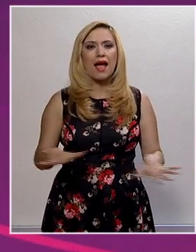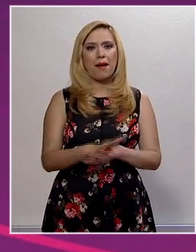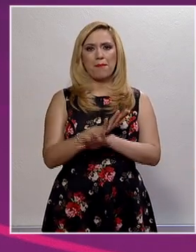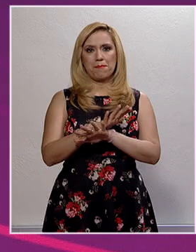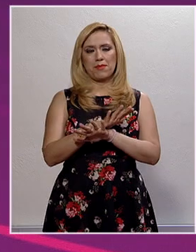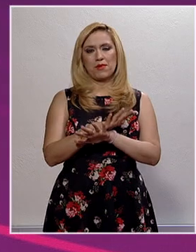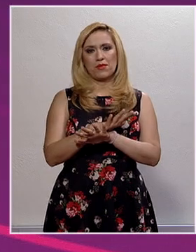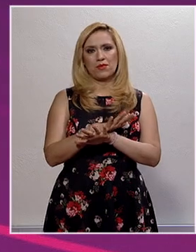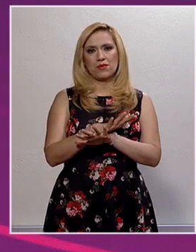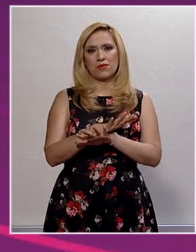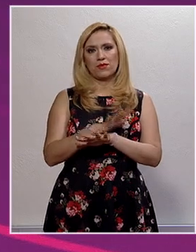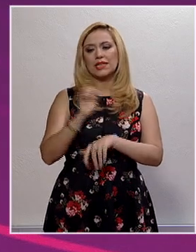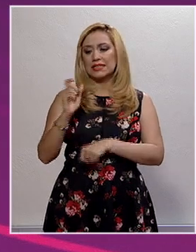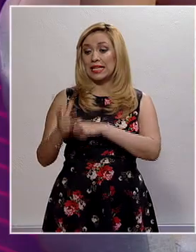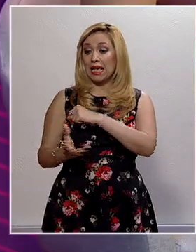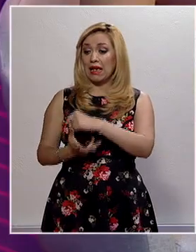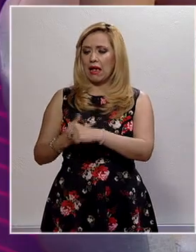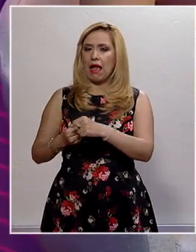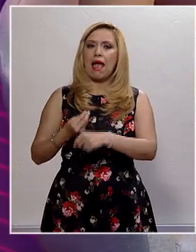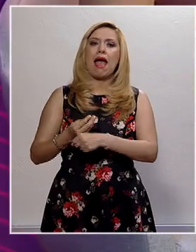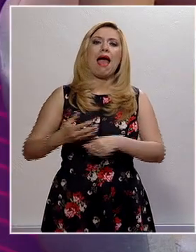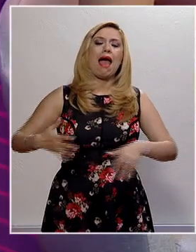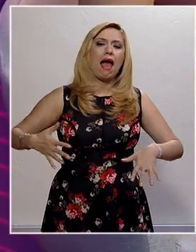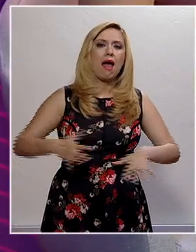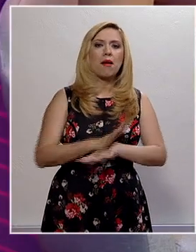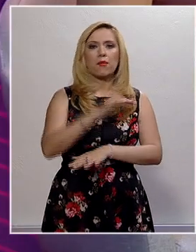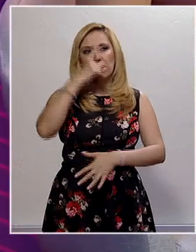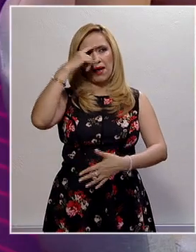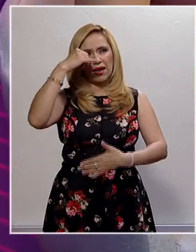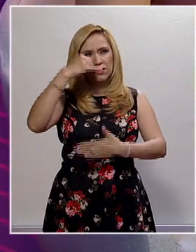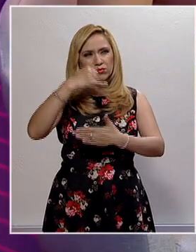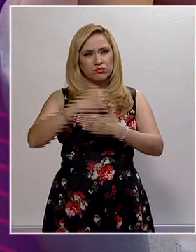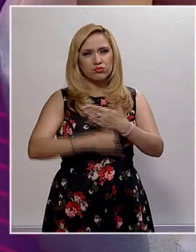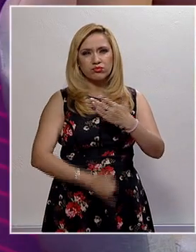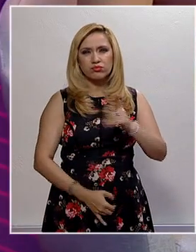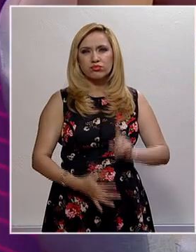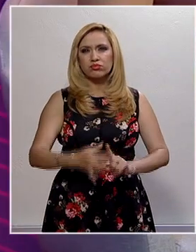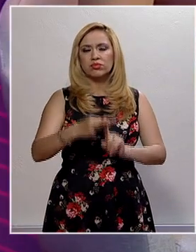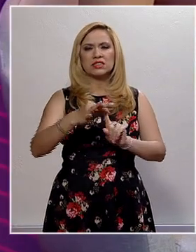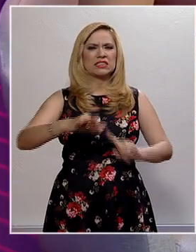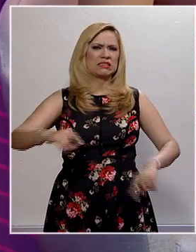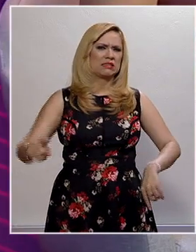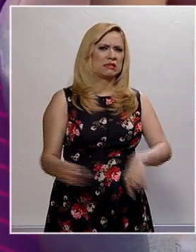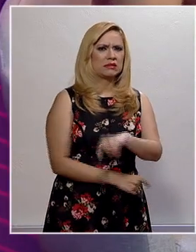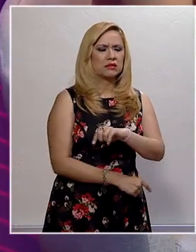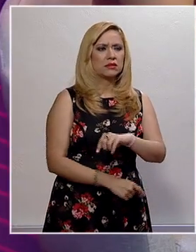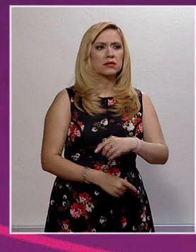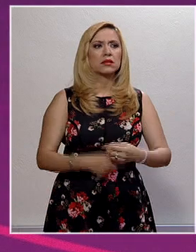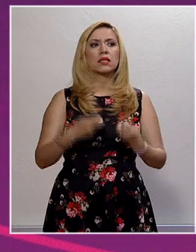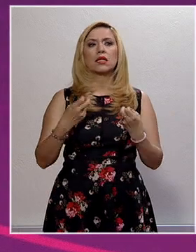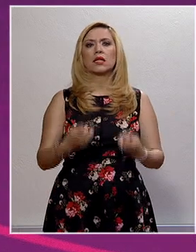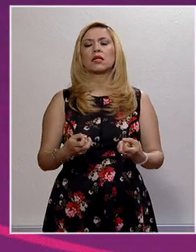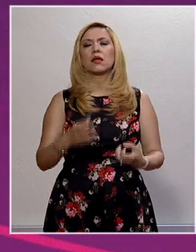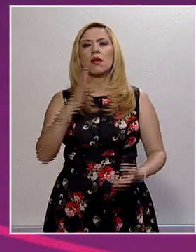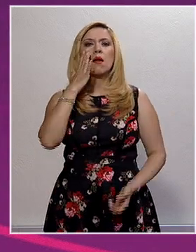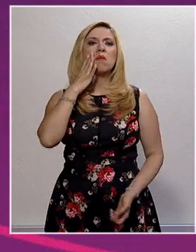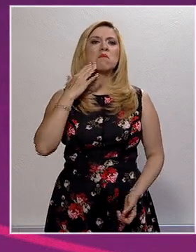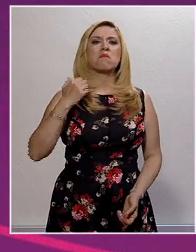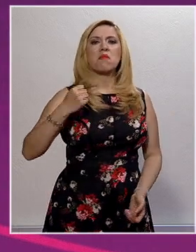que las raíces del problema se ataquen. En este caso, pues las actitudes